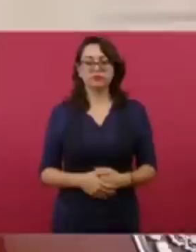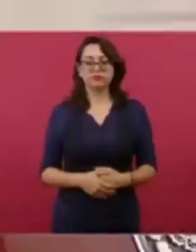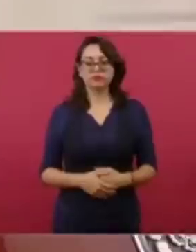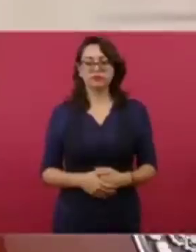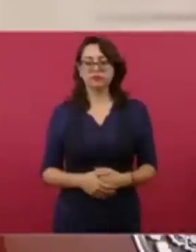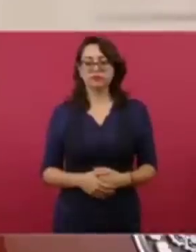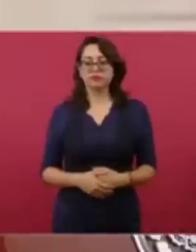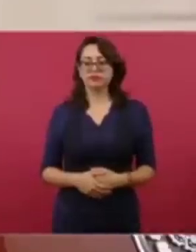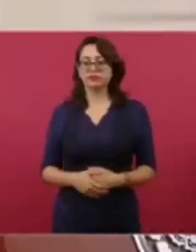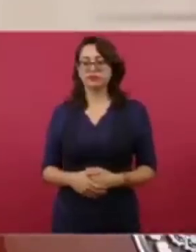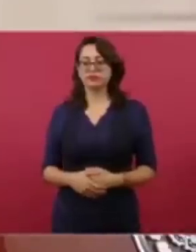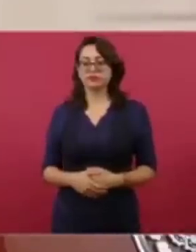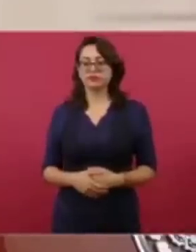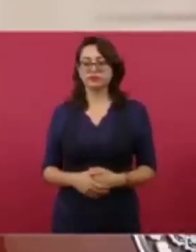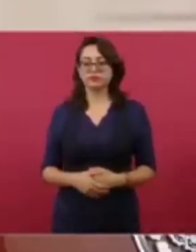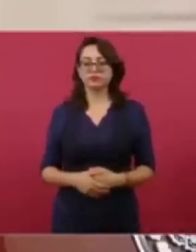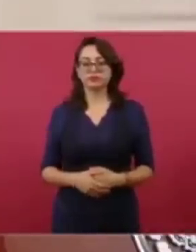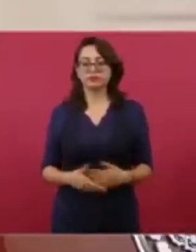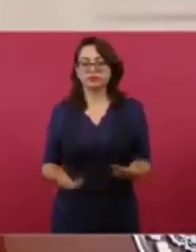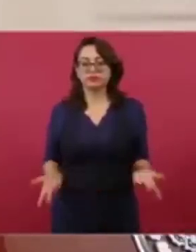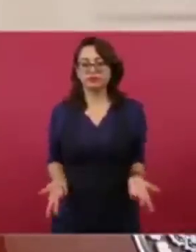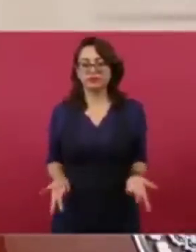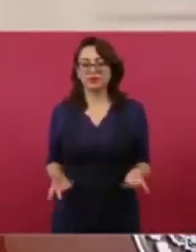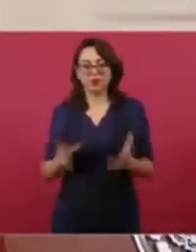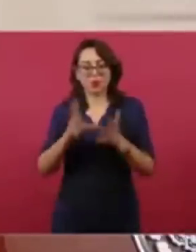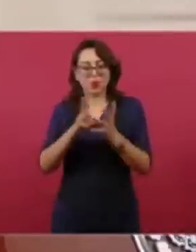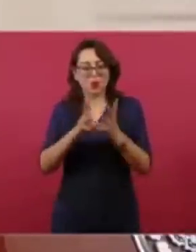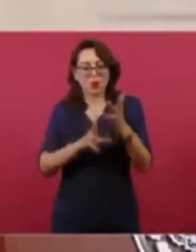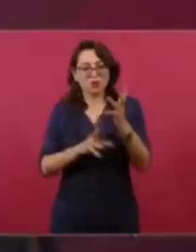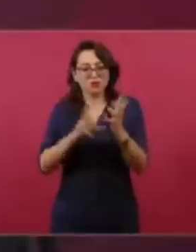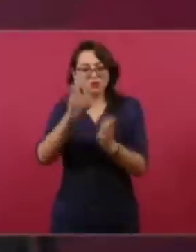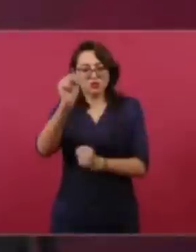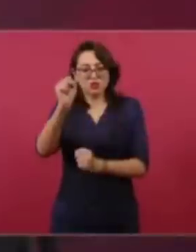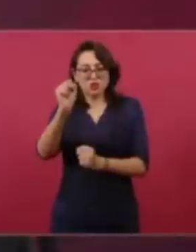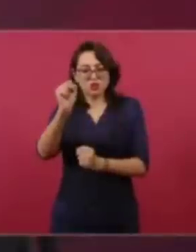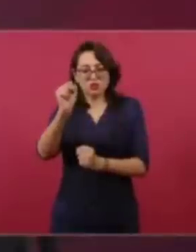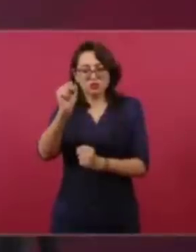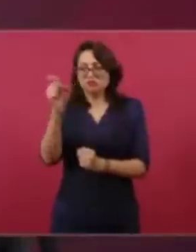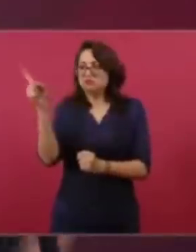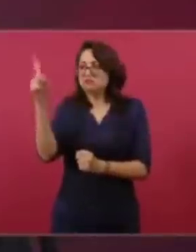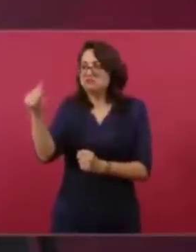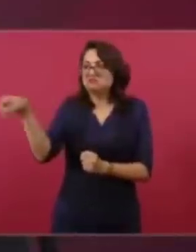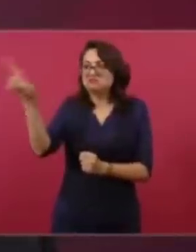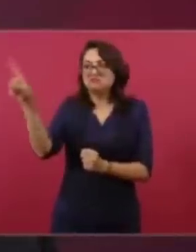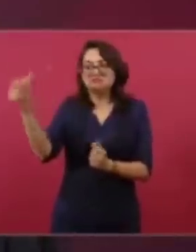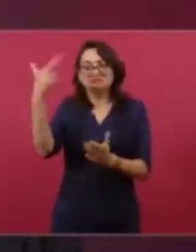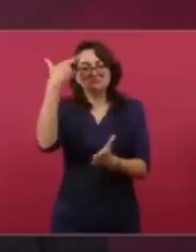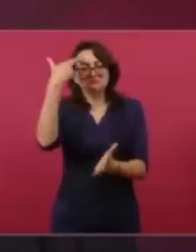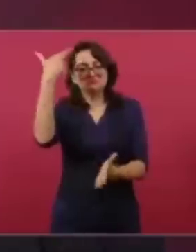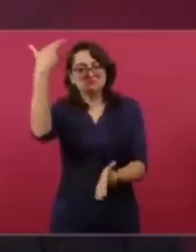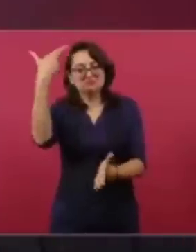de una violación a la Constitución y nada más